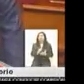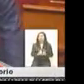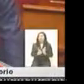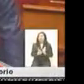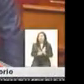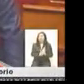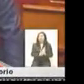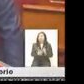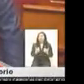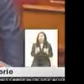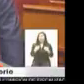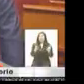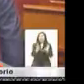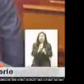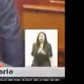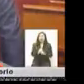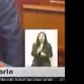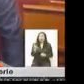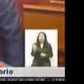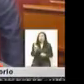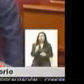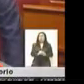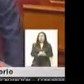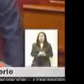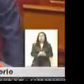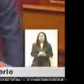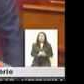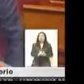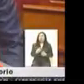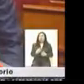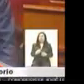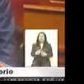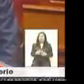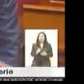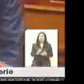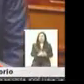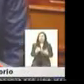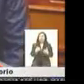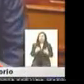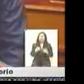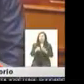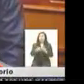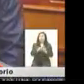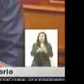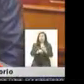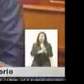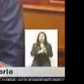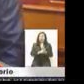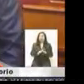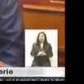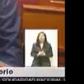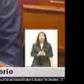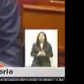ley debe restringirse solo a las excepciones previstas por la Constitución y el